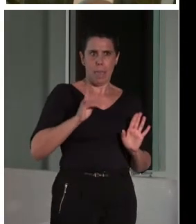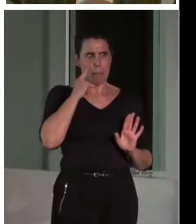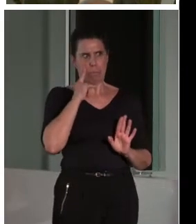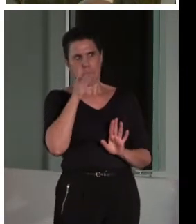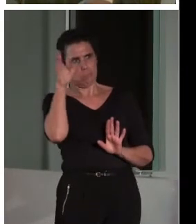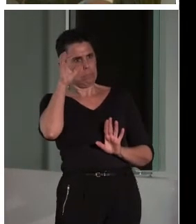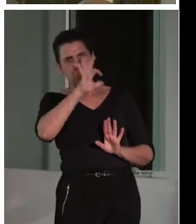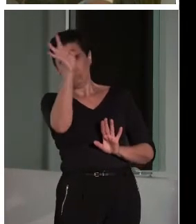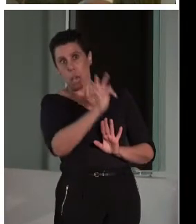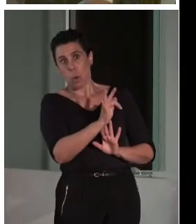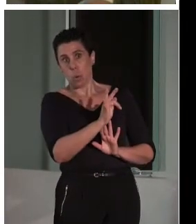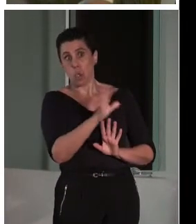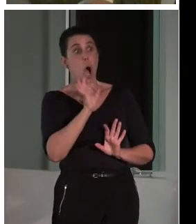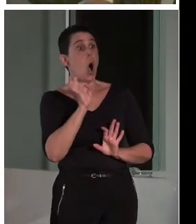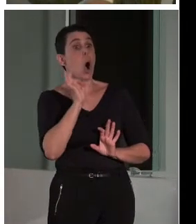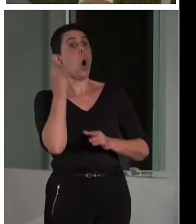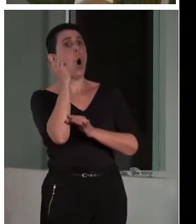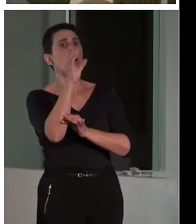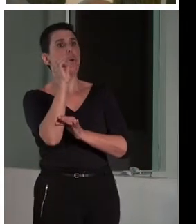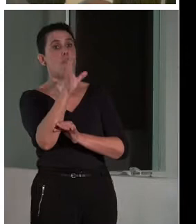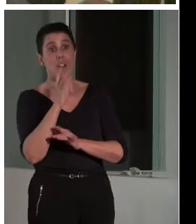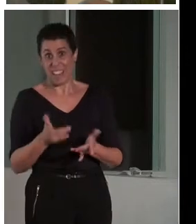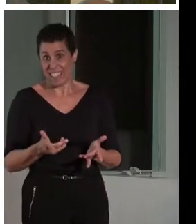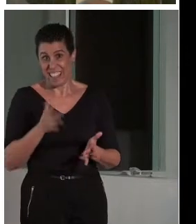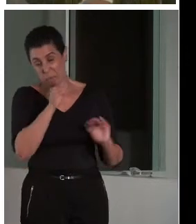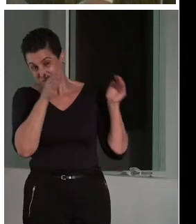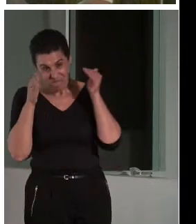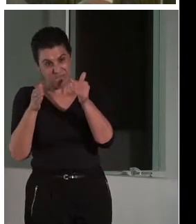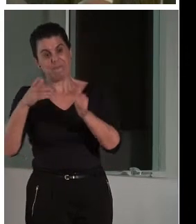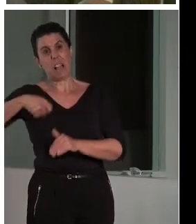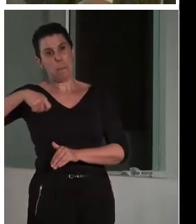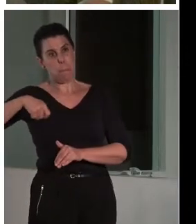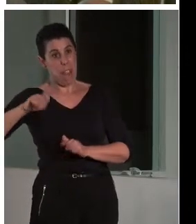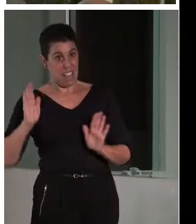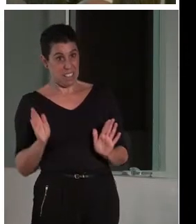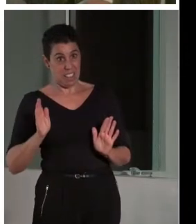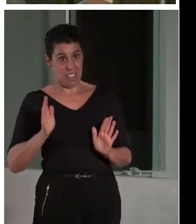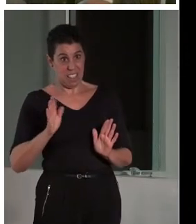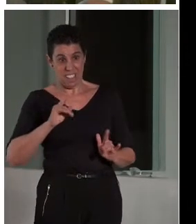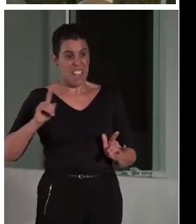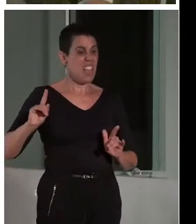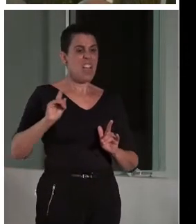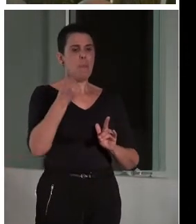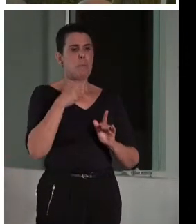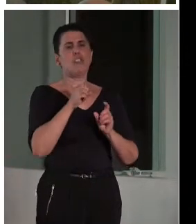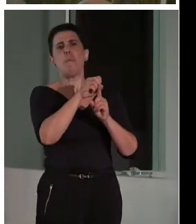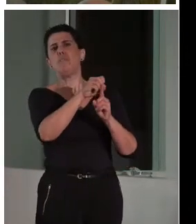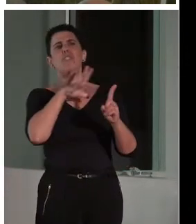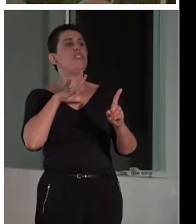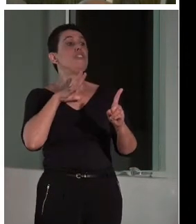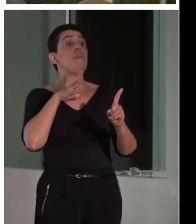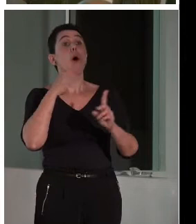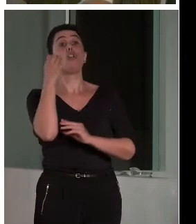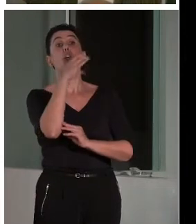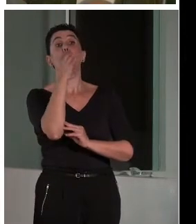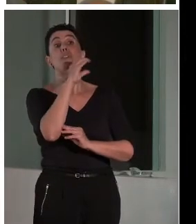que está como más pues para los presidentes el día siempre hacemos un pequeño simposio científico entonces en marrakech se barajaron varios temas y